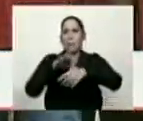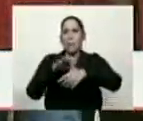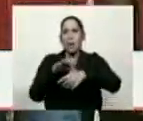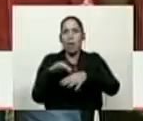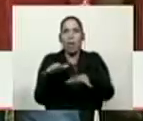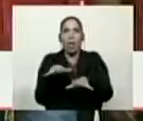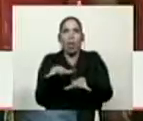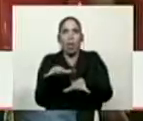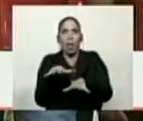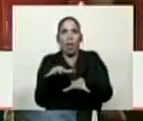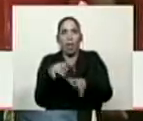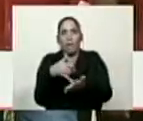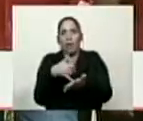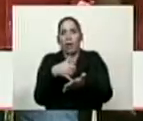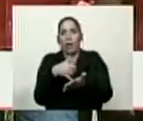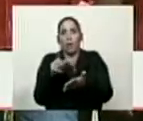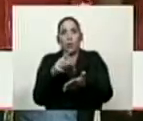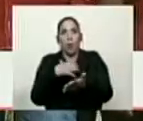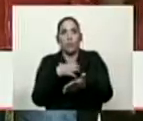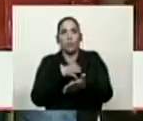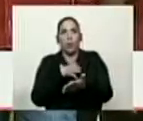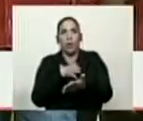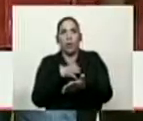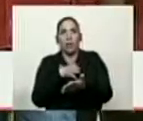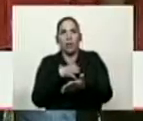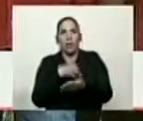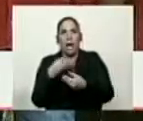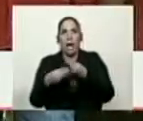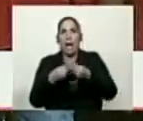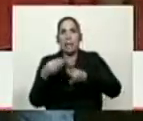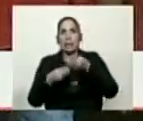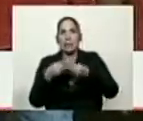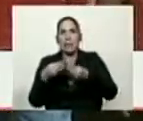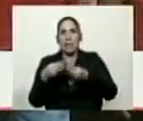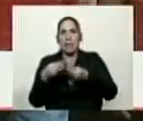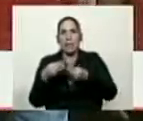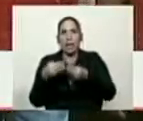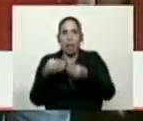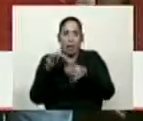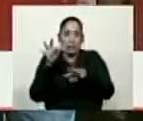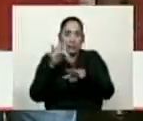le pueden jorungar porque se le hace una, ¿cómo se llama? Una ronchita.